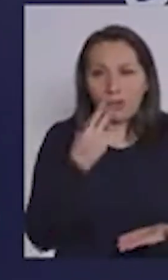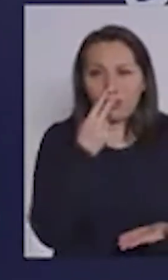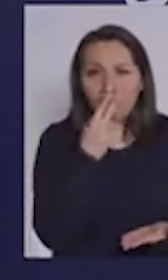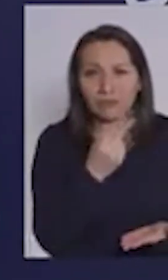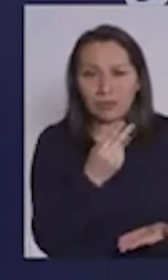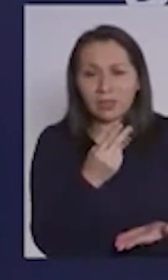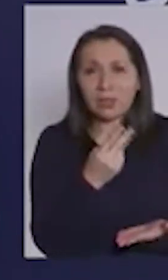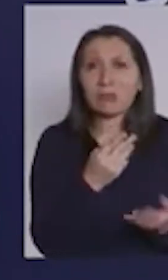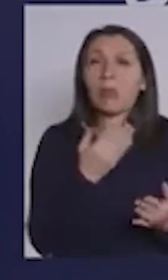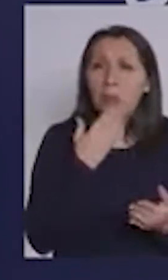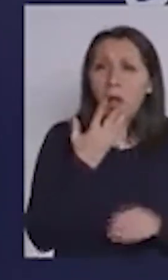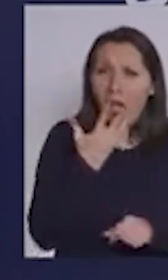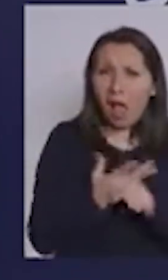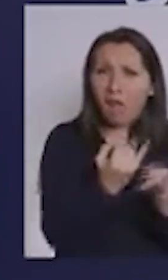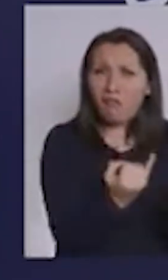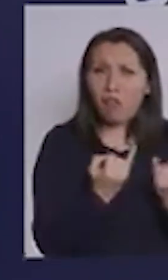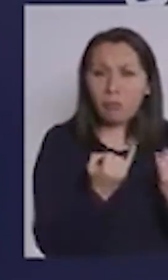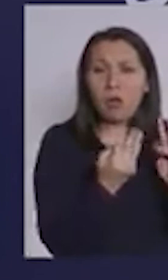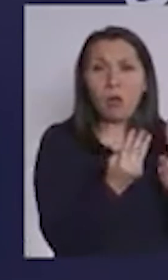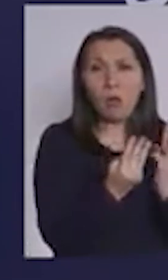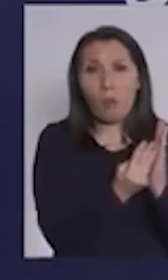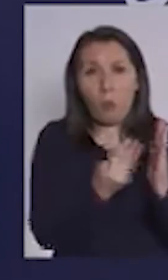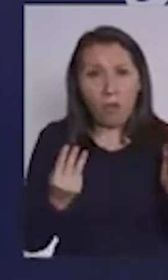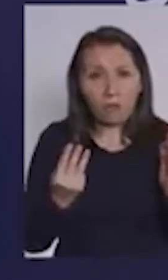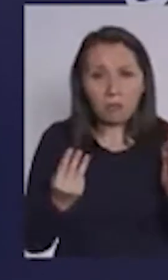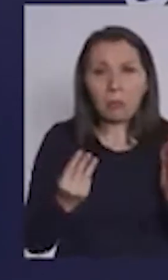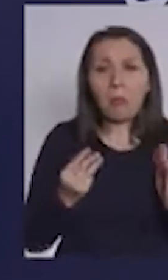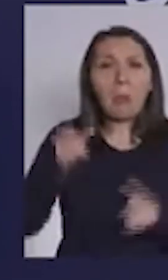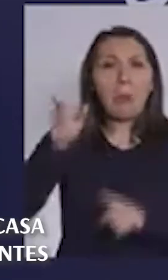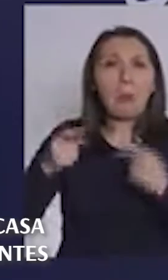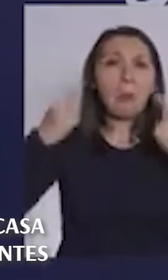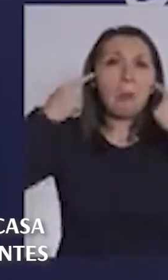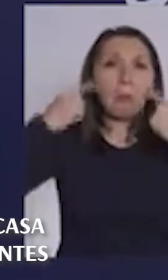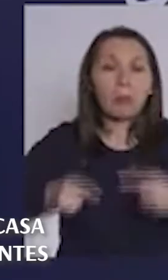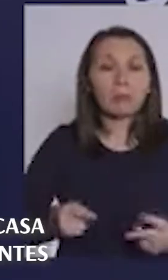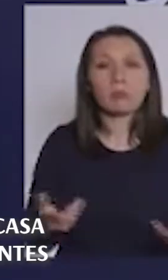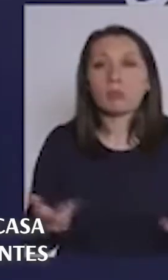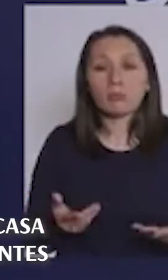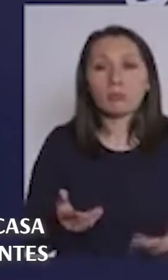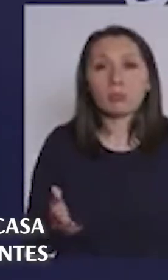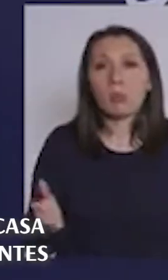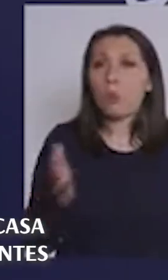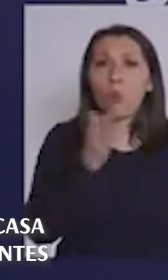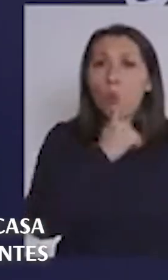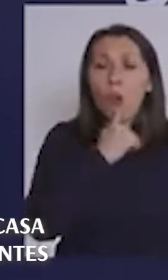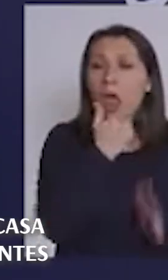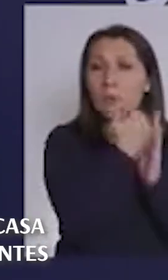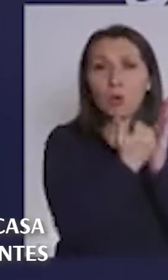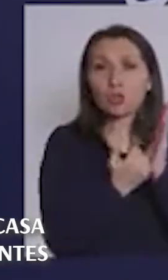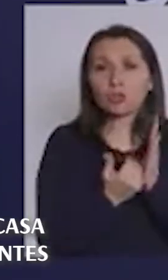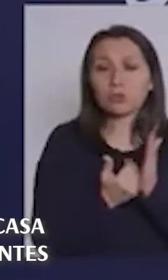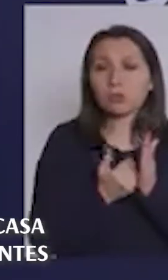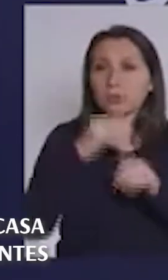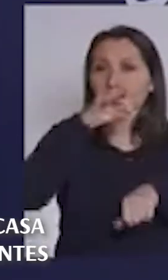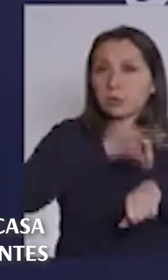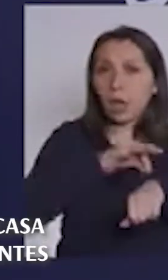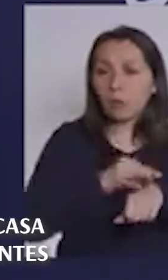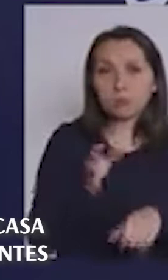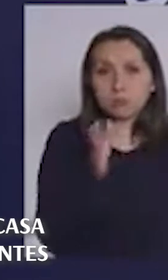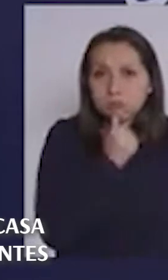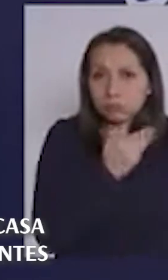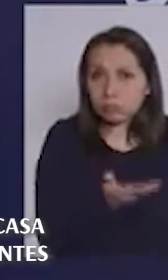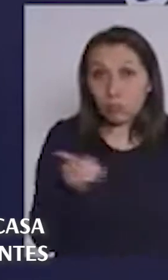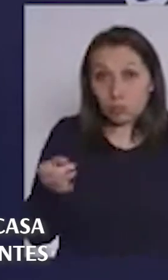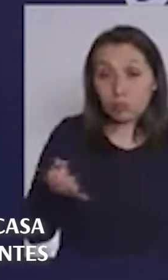nuestras páginas web no se respetarán las medidas exigidas como son no tener un protocolo sanitario lo segundo